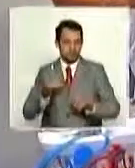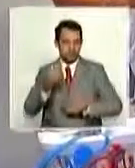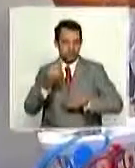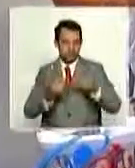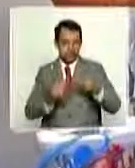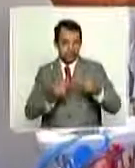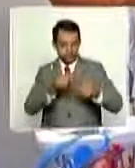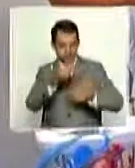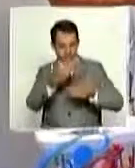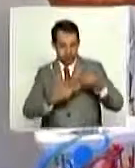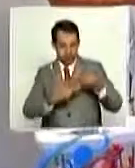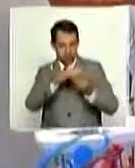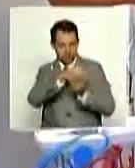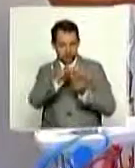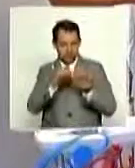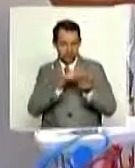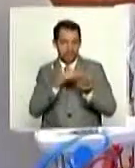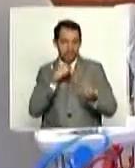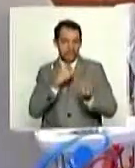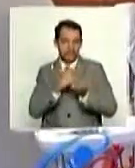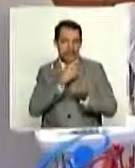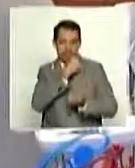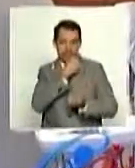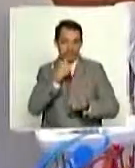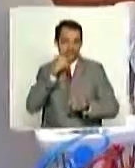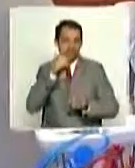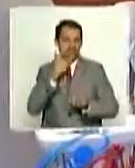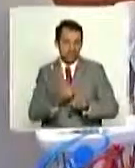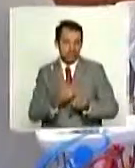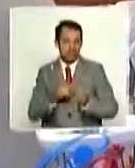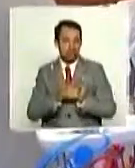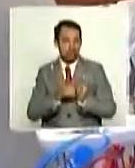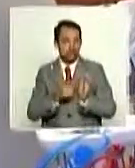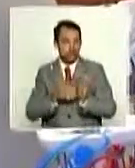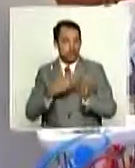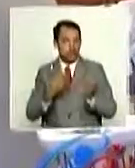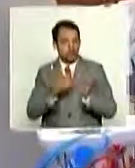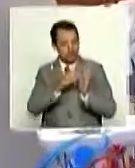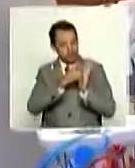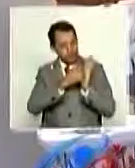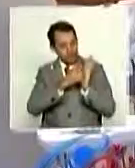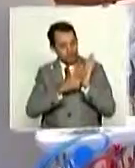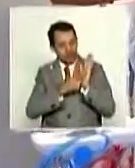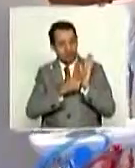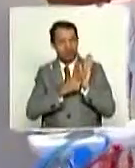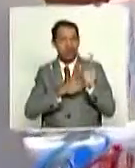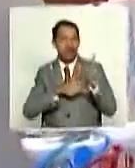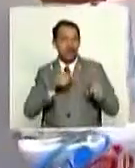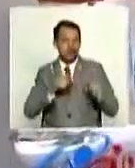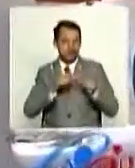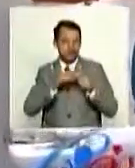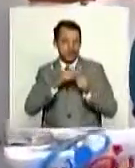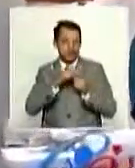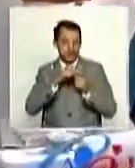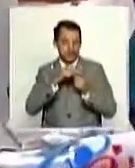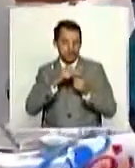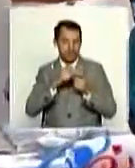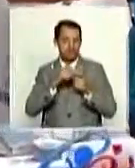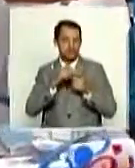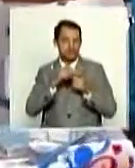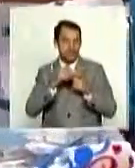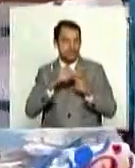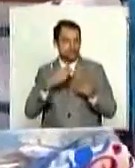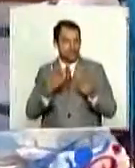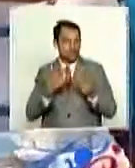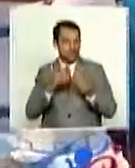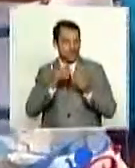muchas formas de ver la prótesis. Tenemos una prótesis que se encuentra ya con algunos dientes fracturados, la prótesis como tal